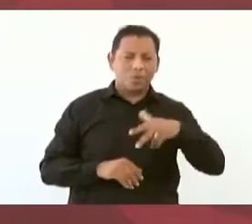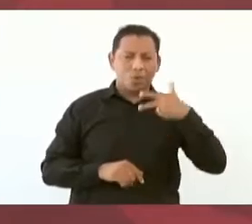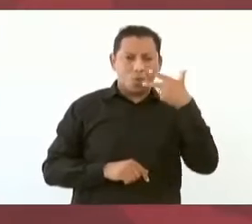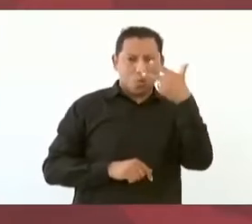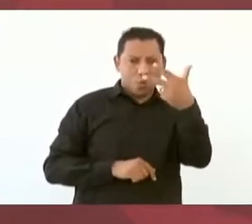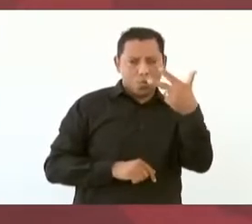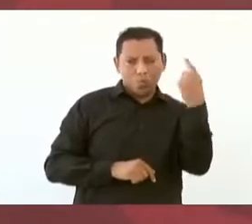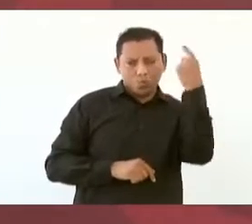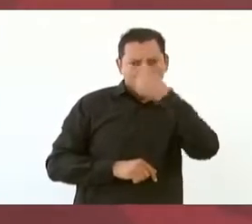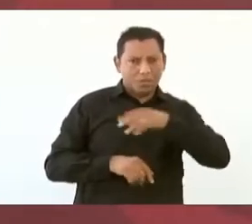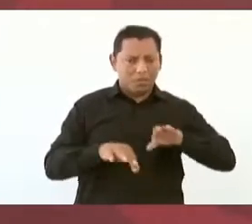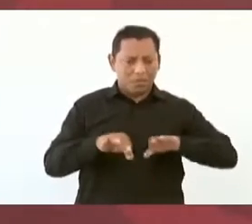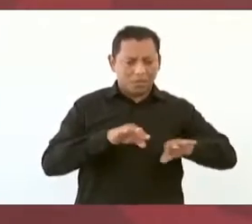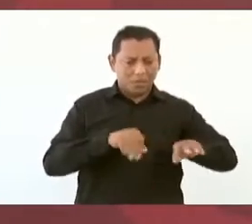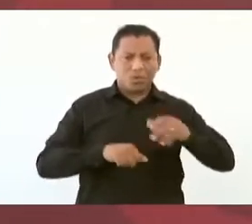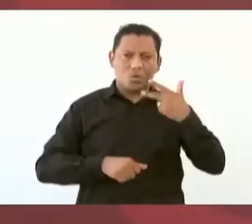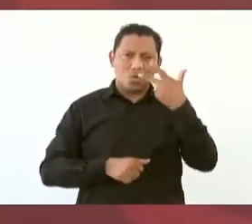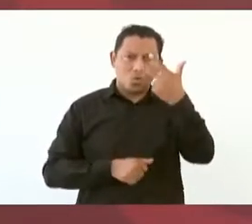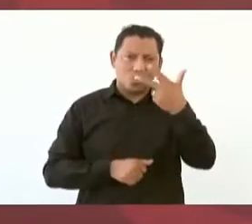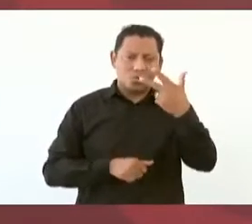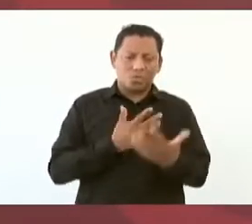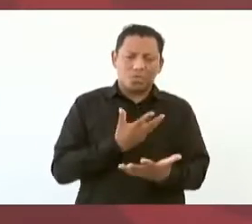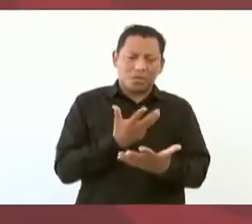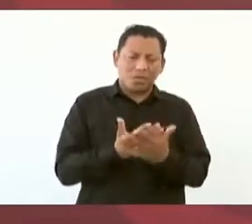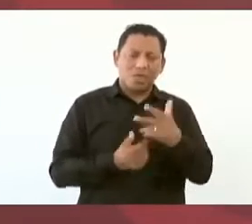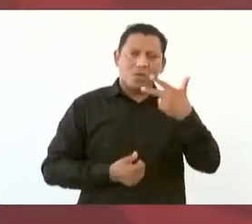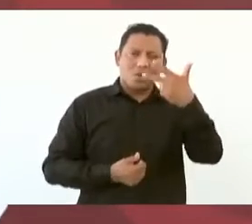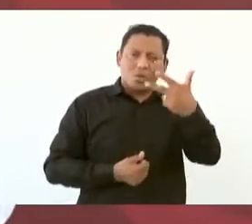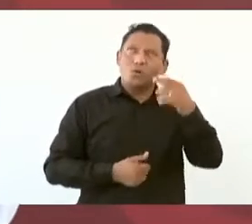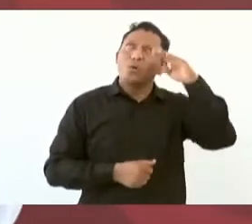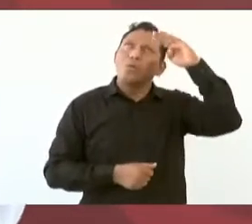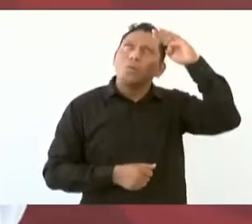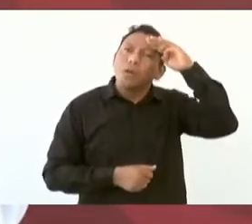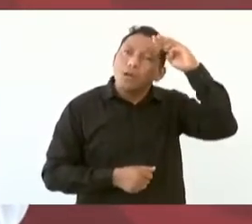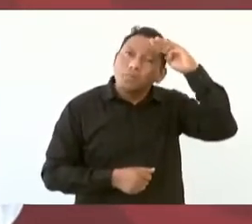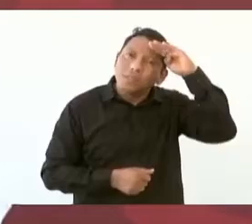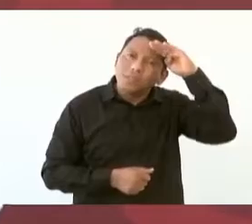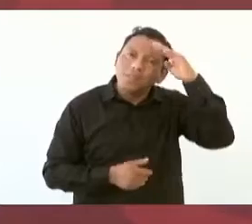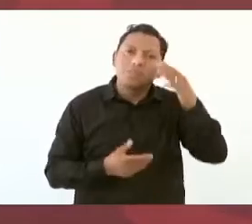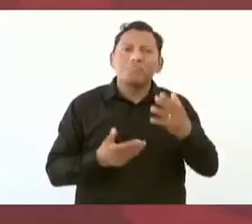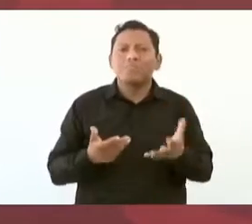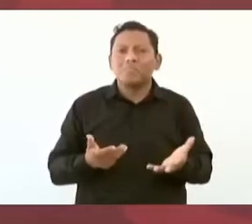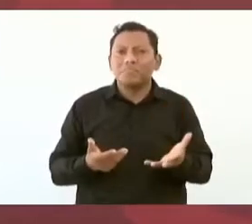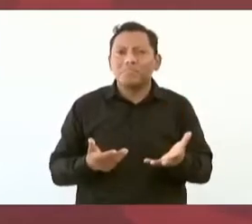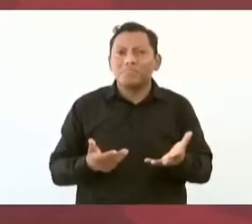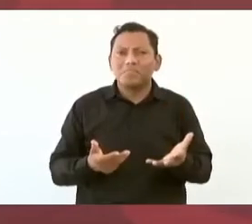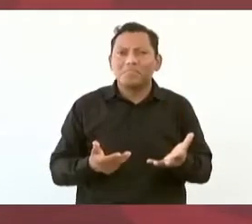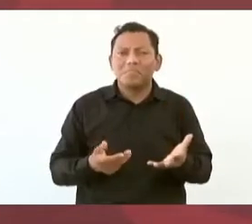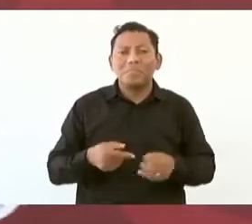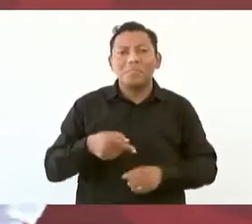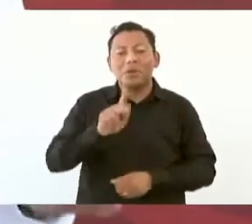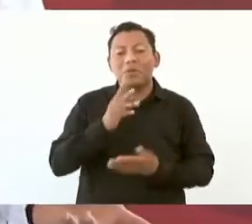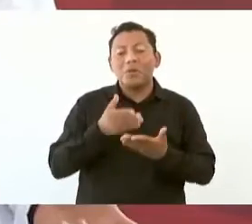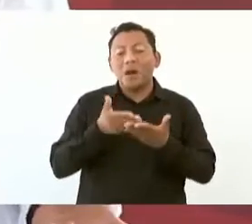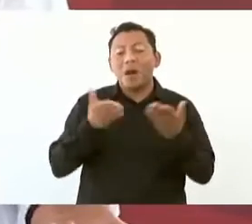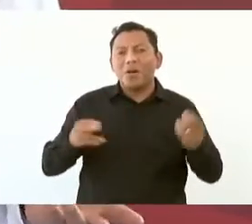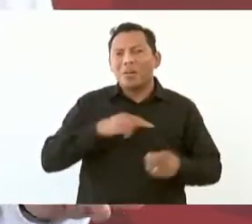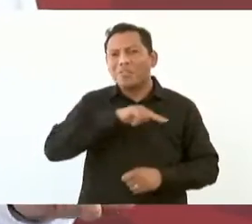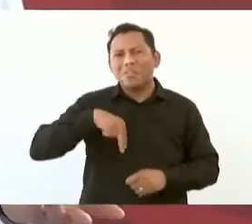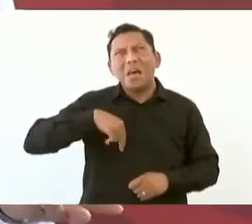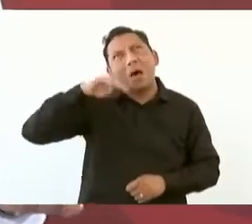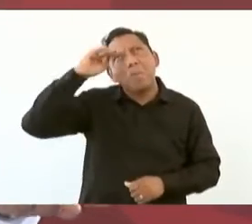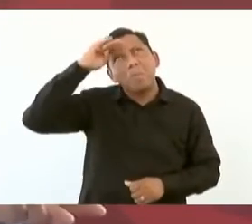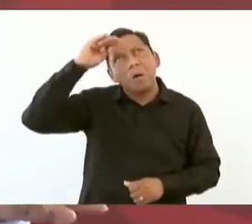horas para trabajar, 8 para descansar y 8 para pensar. Pero ya nosotros, ¿qué vamos a estar